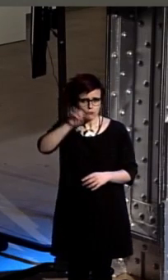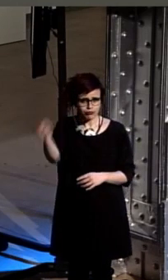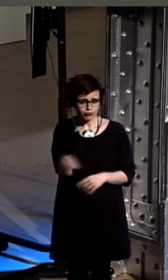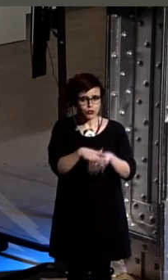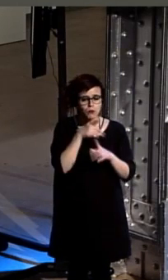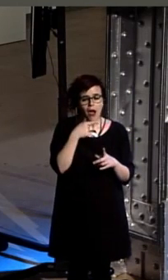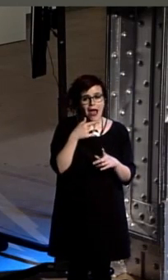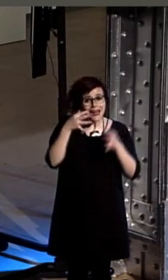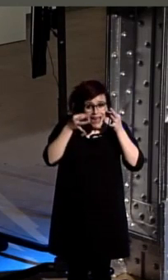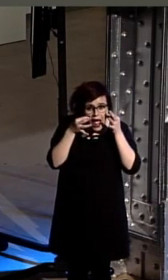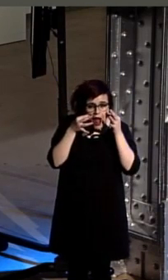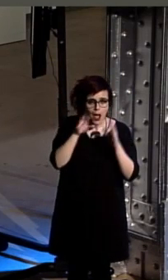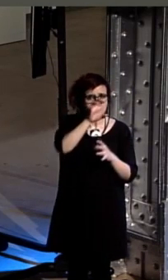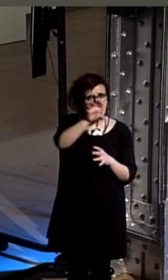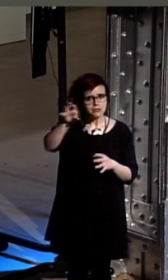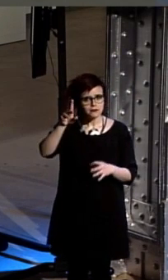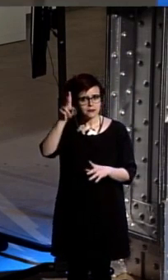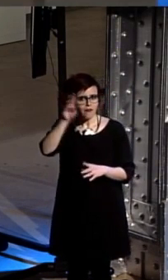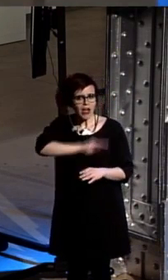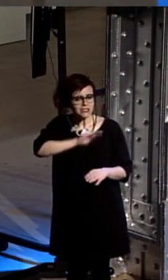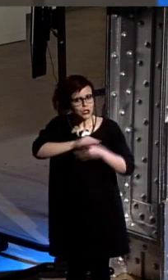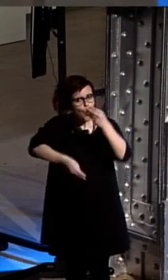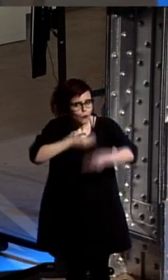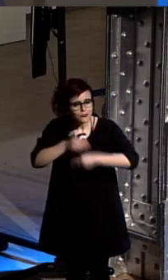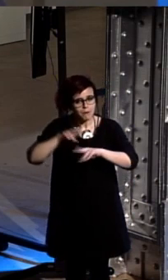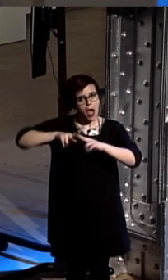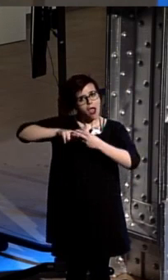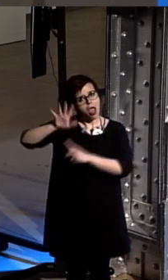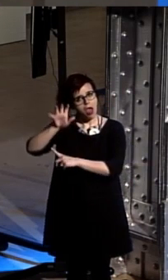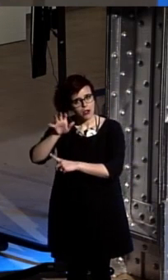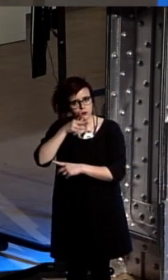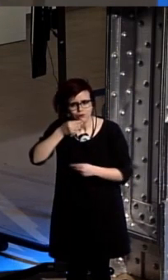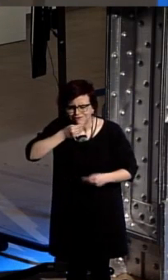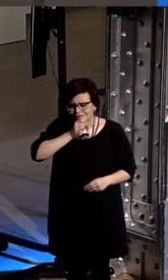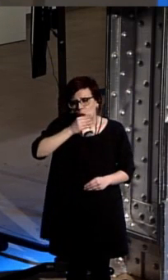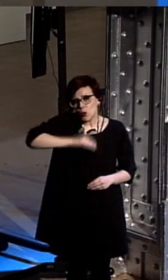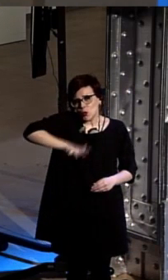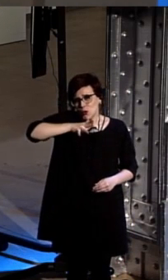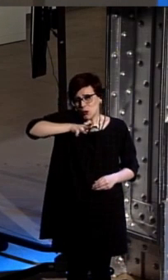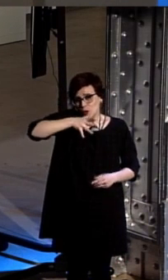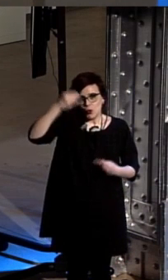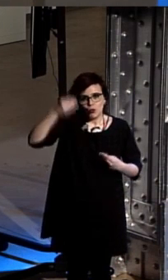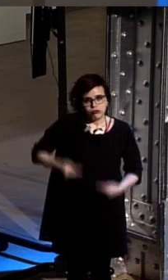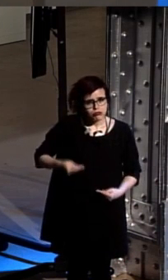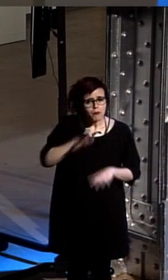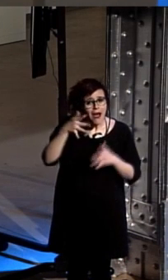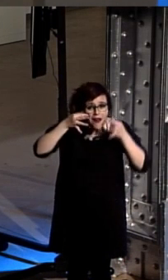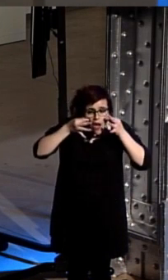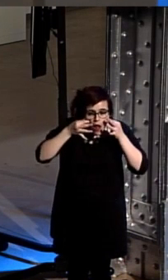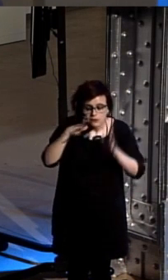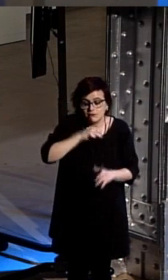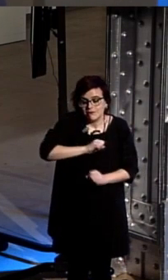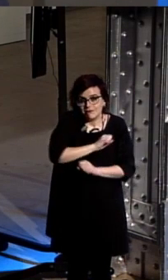muchas fuentes que fueron parte de esta historia porque utilizaron estas neuroherramientas. Era fascinante. Para mí, esto era